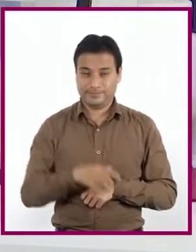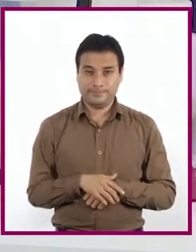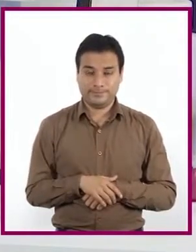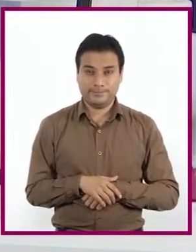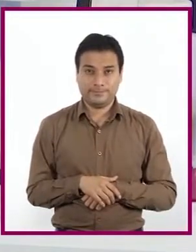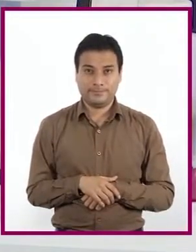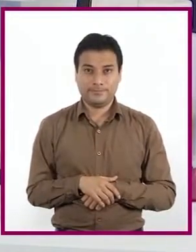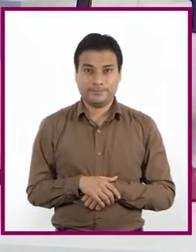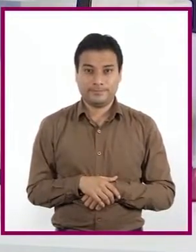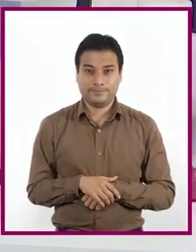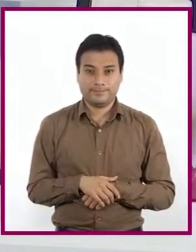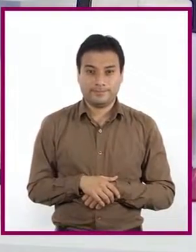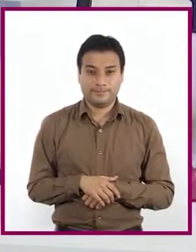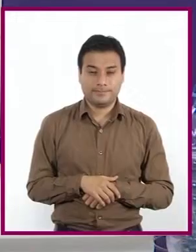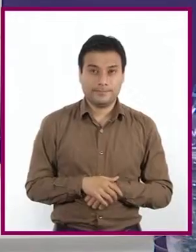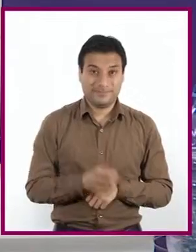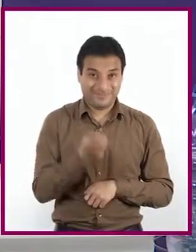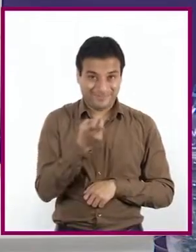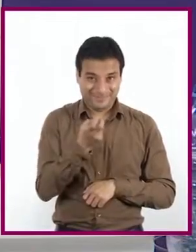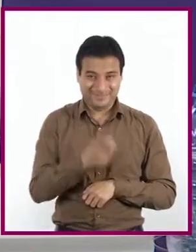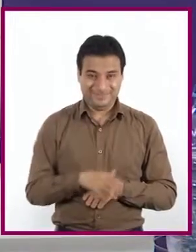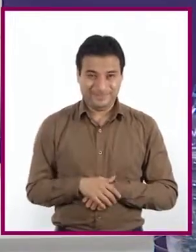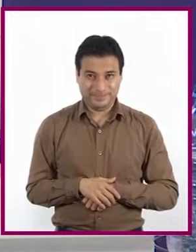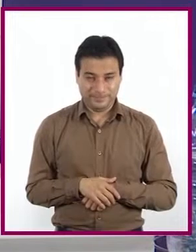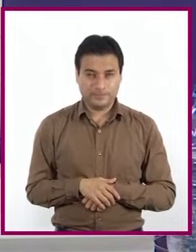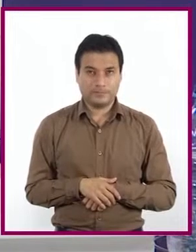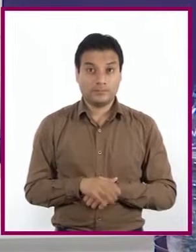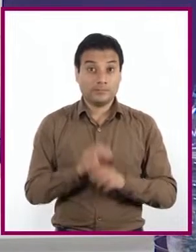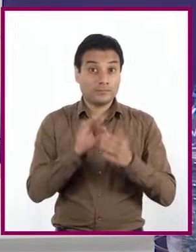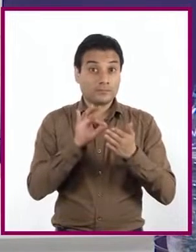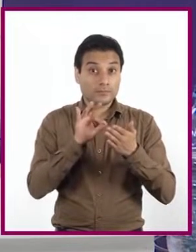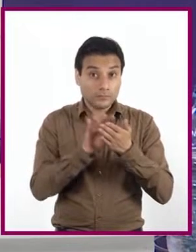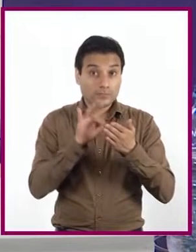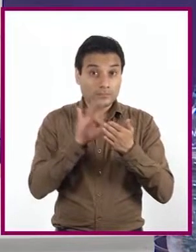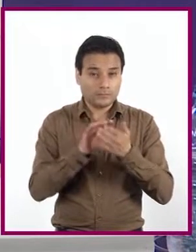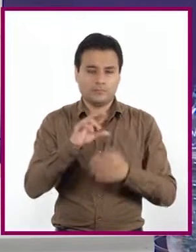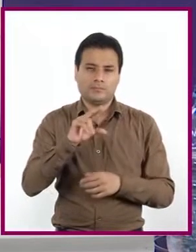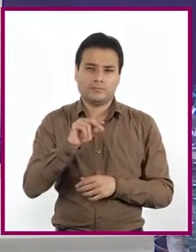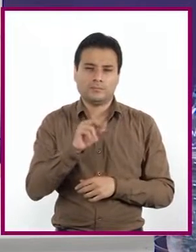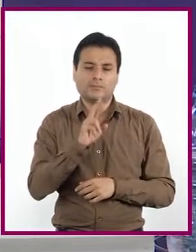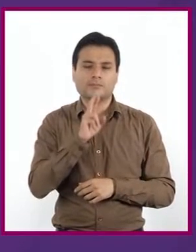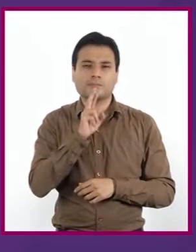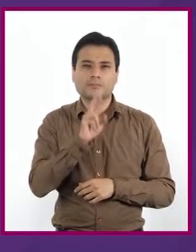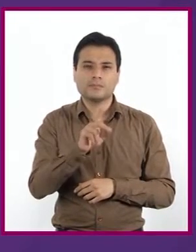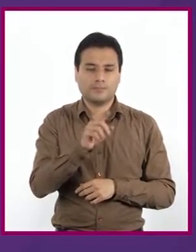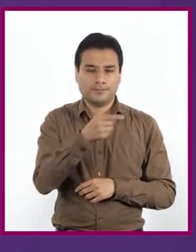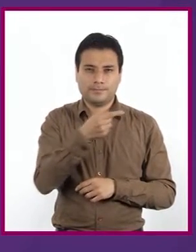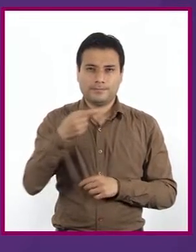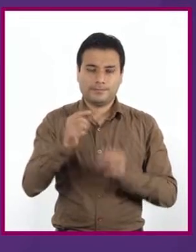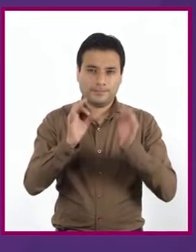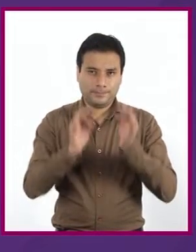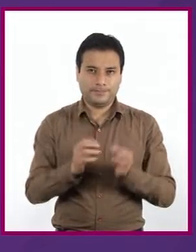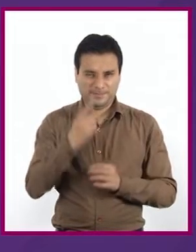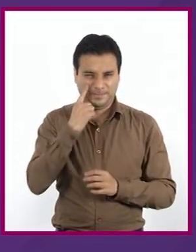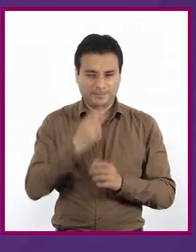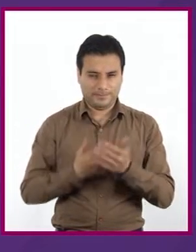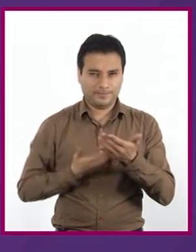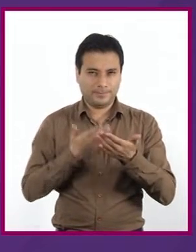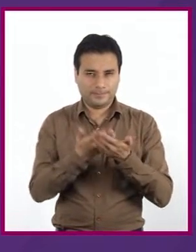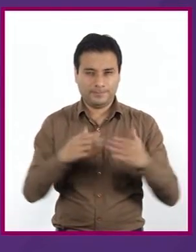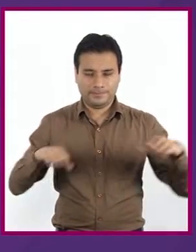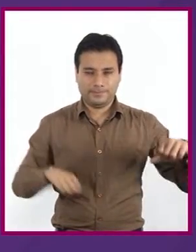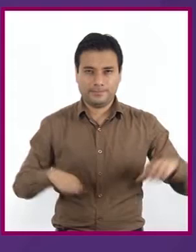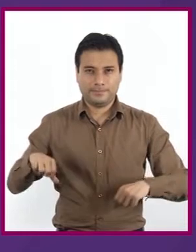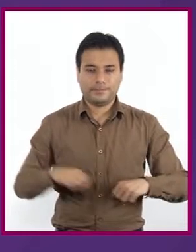representación, estos pares de puntos los sustituimos por guiones. Les proponemos la siguiente